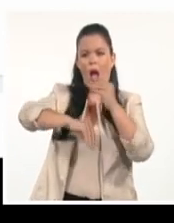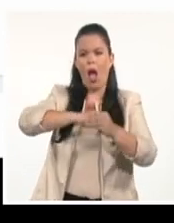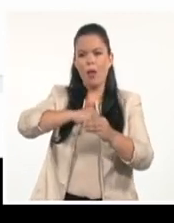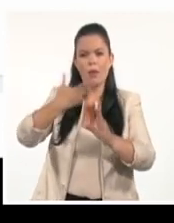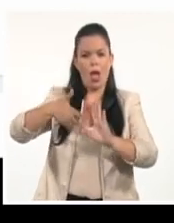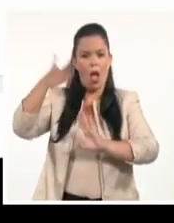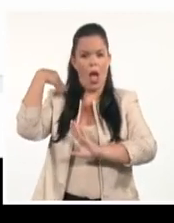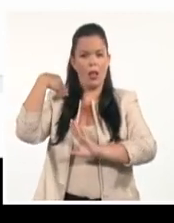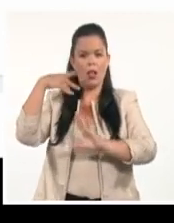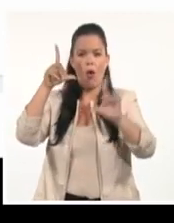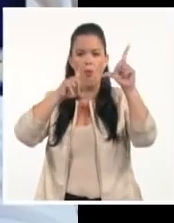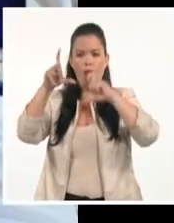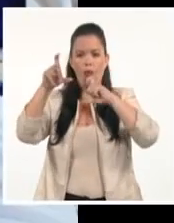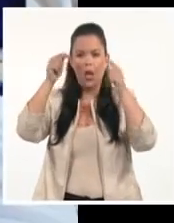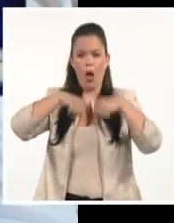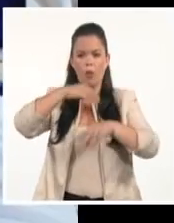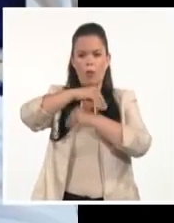antes. Continuamos.